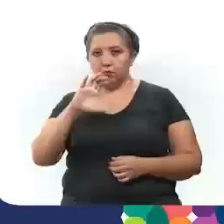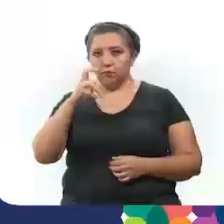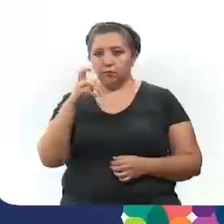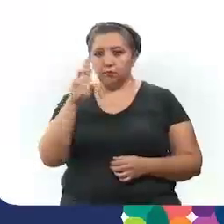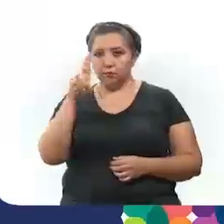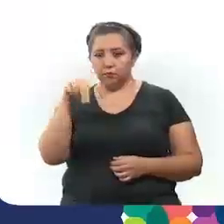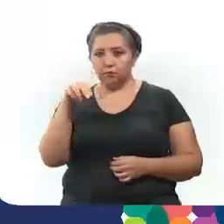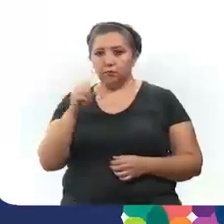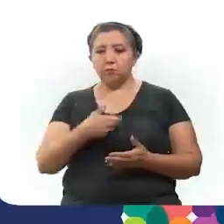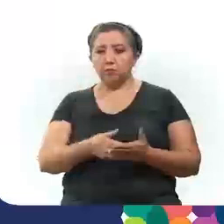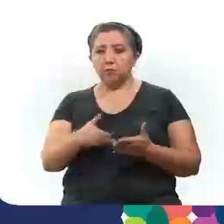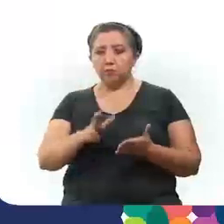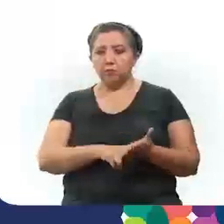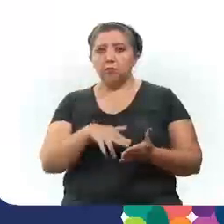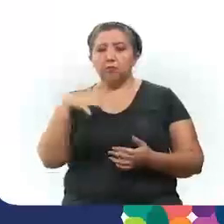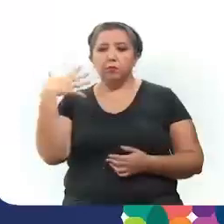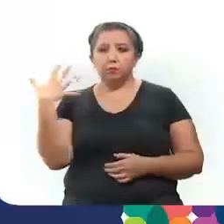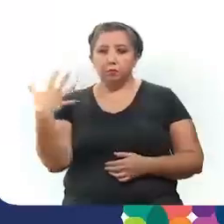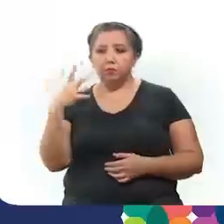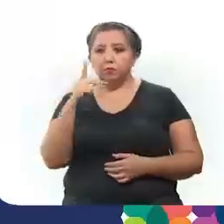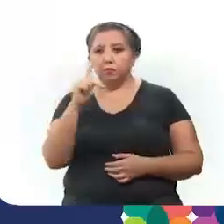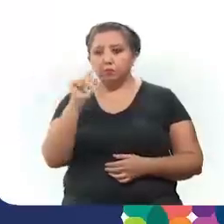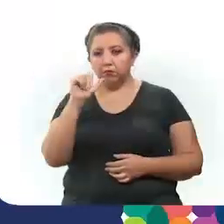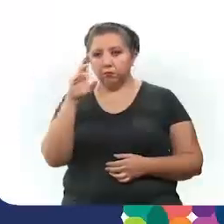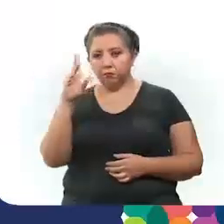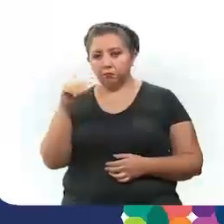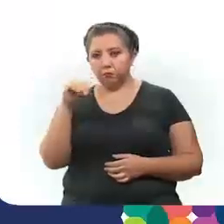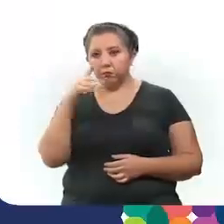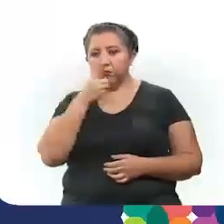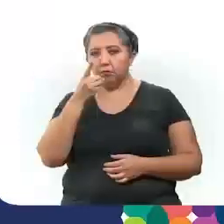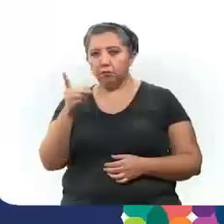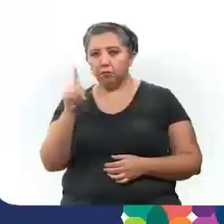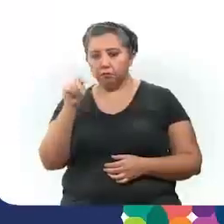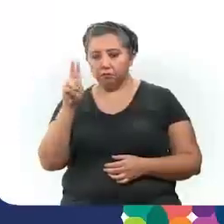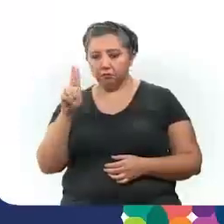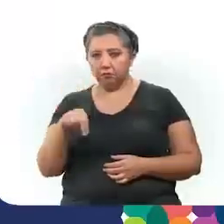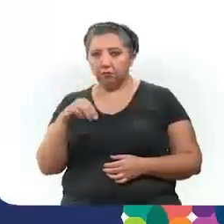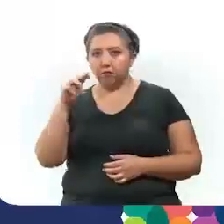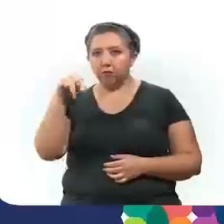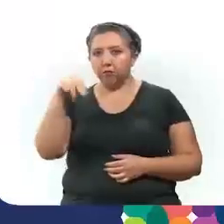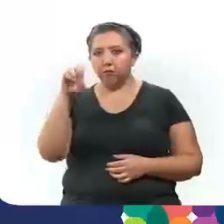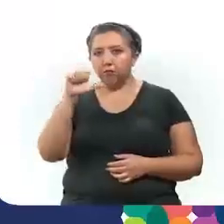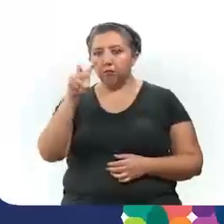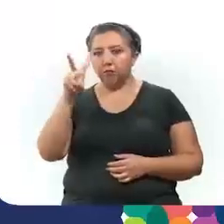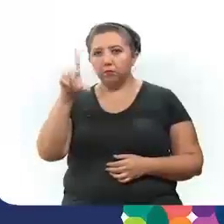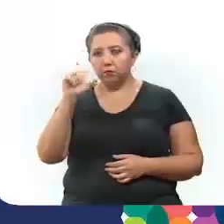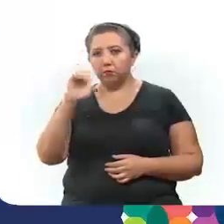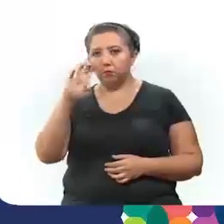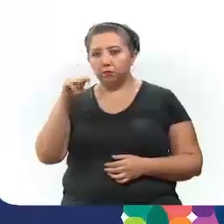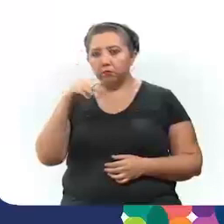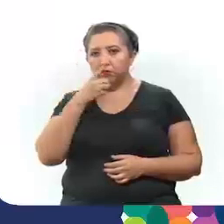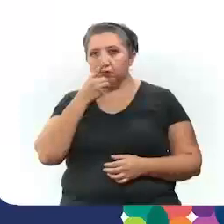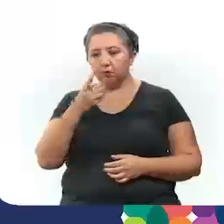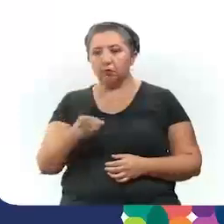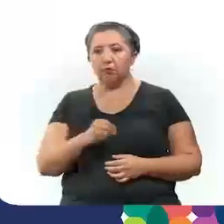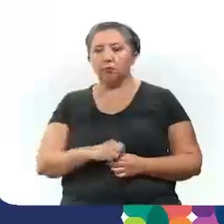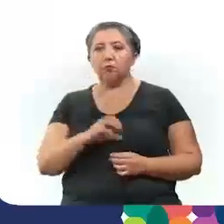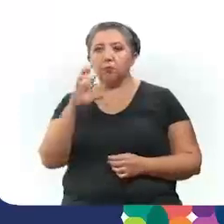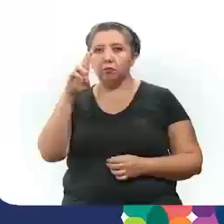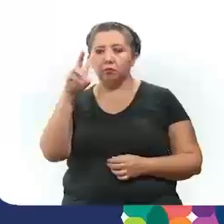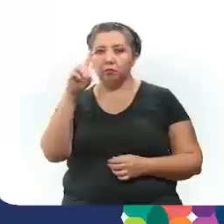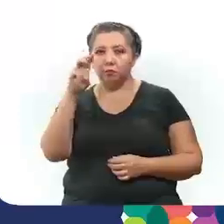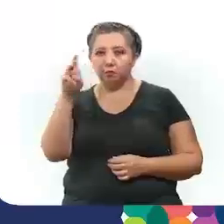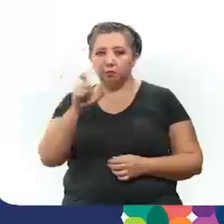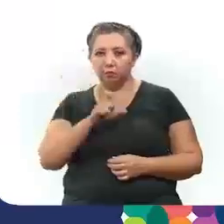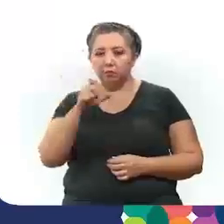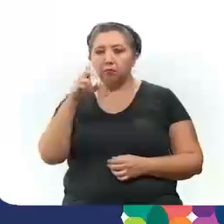de Hidalgo y Los Héroes, 5, Pacaptum, Bojorques, Mercedes Barrera, Manuel Ávila Camacho, San Antonio Esluch, Cordemex y